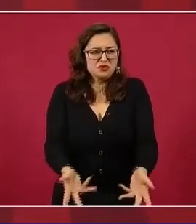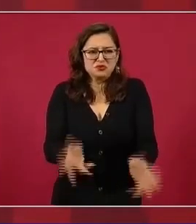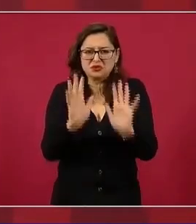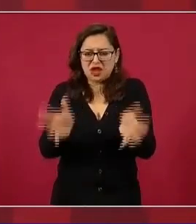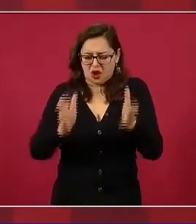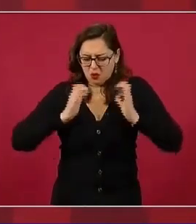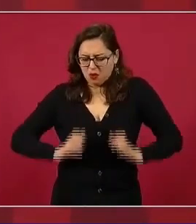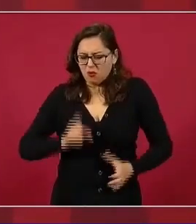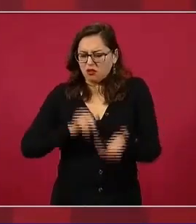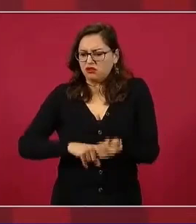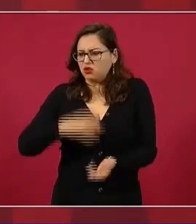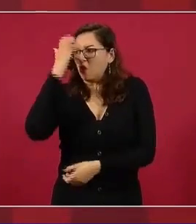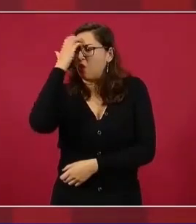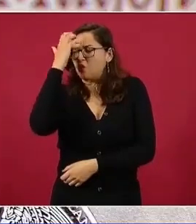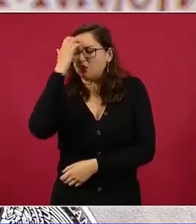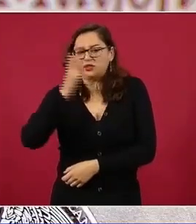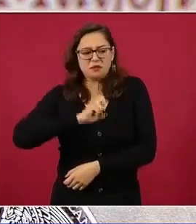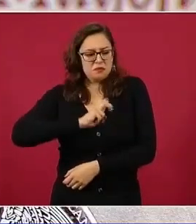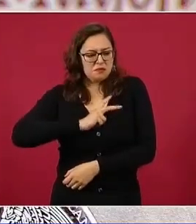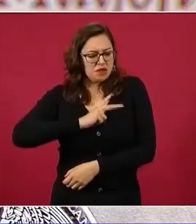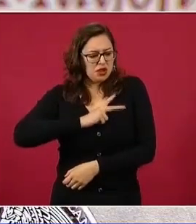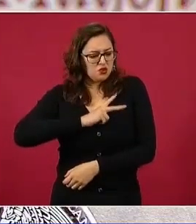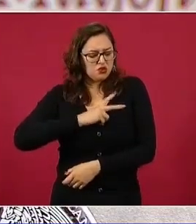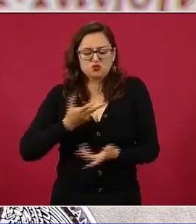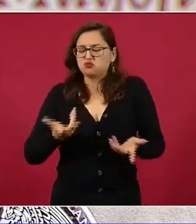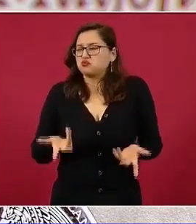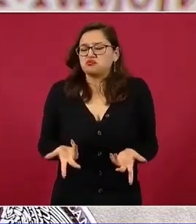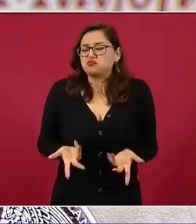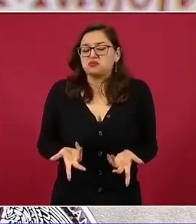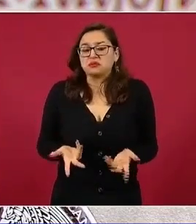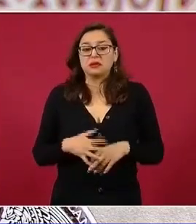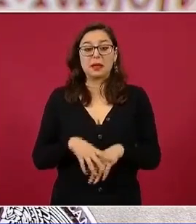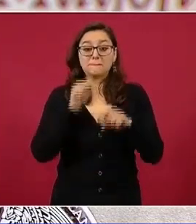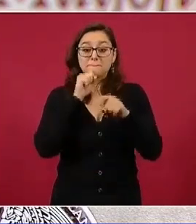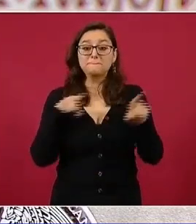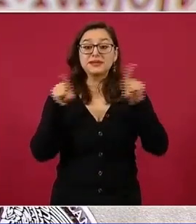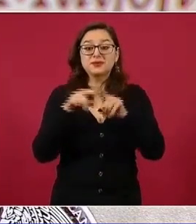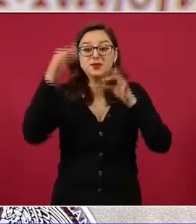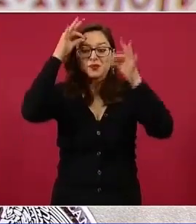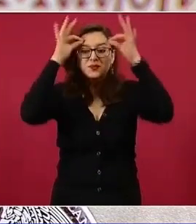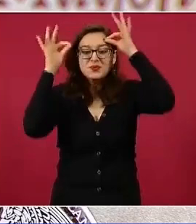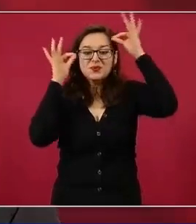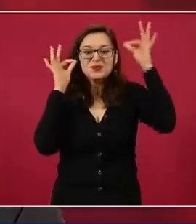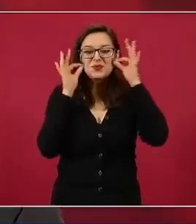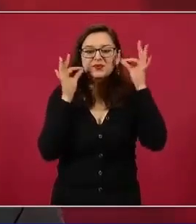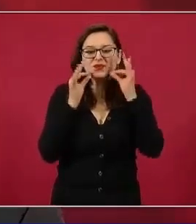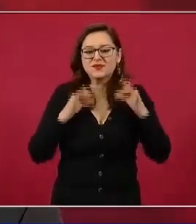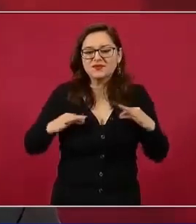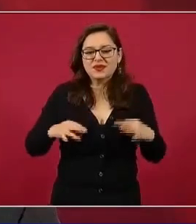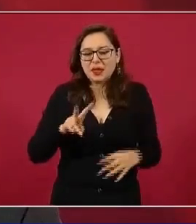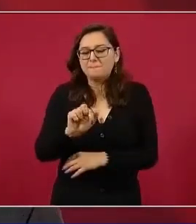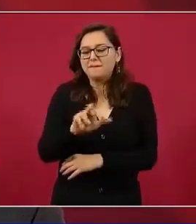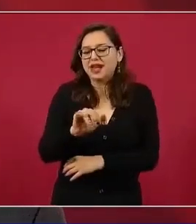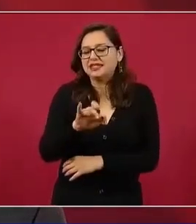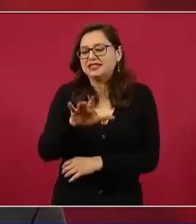varicela exantemática es una enfermedad que si da en la infancia es una enfermedad leve, generalmente da entre los